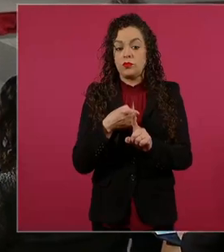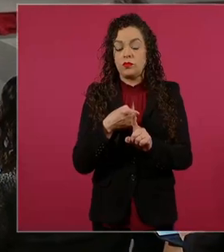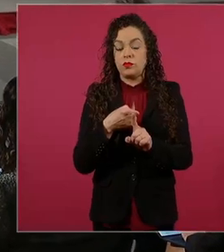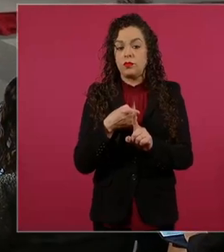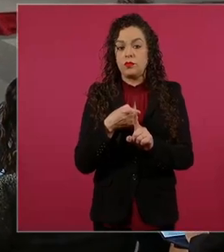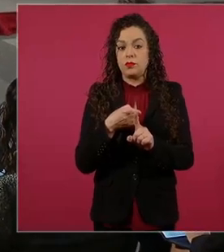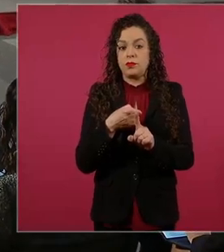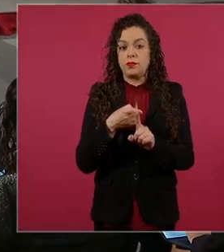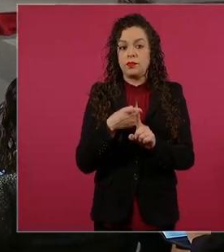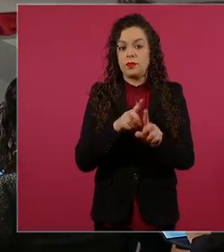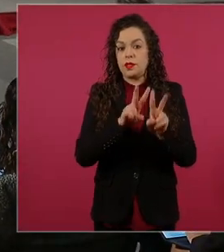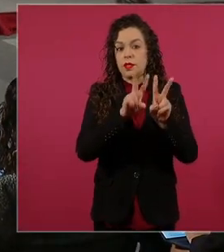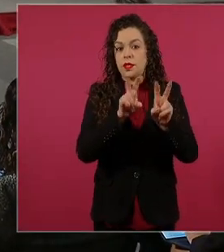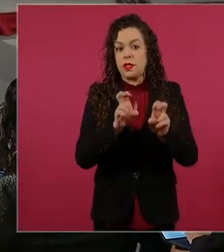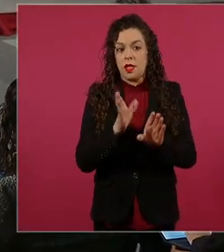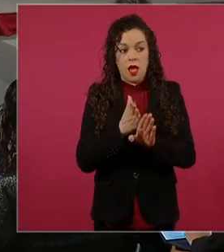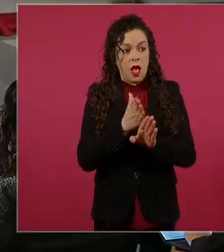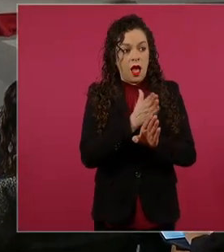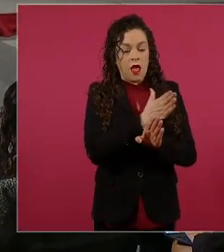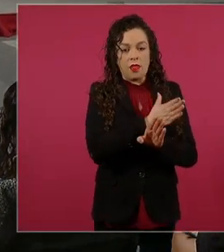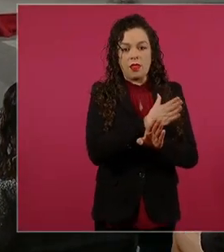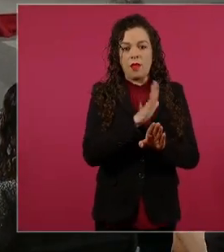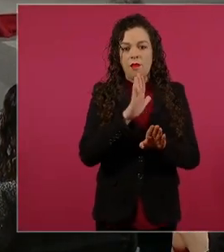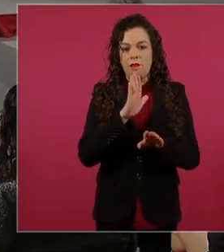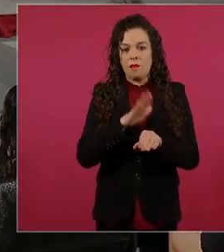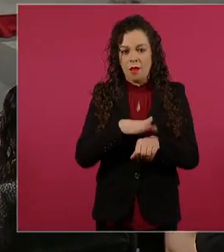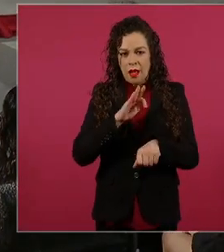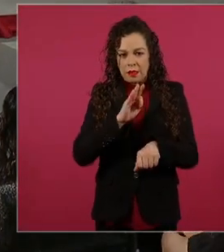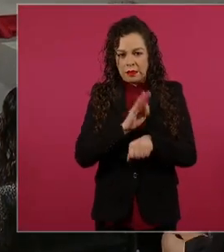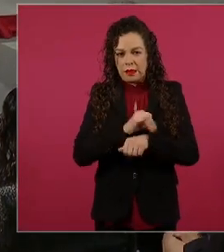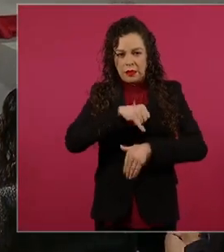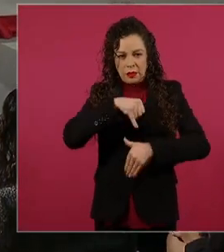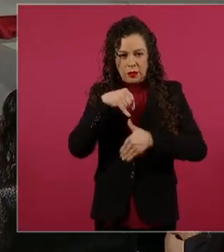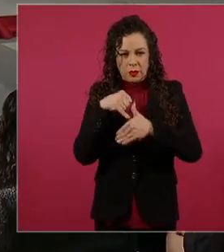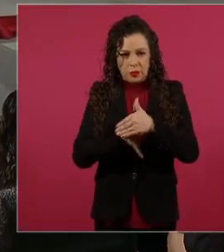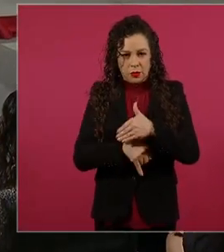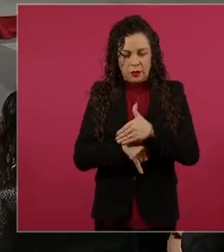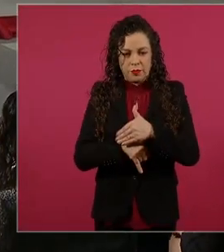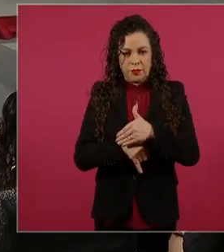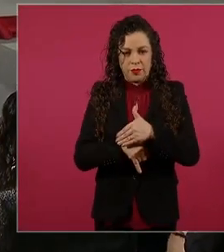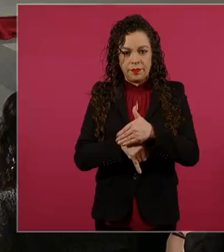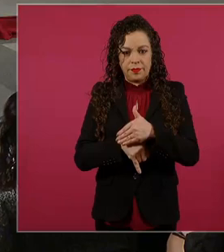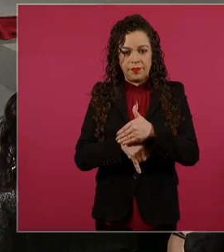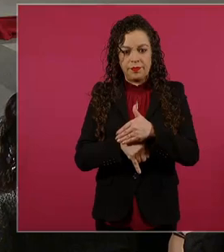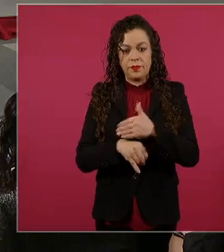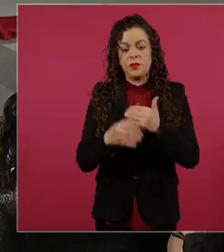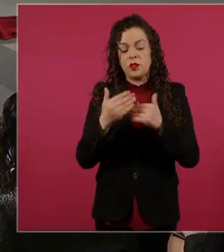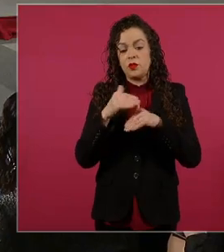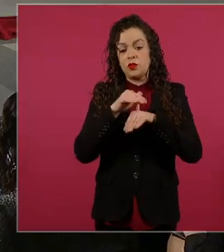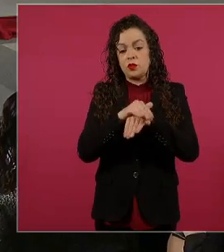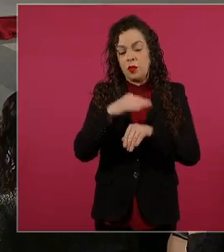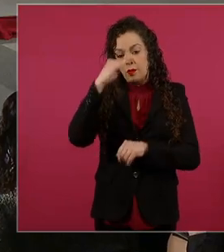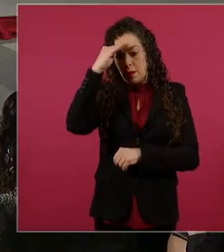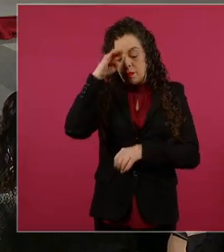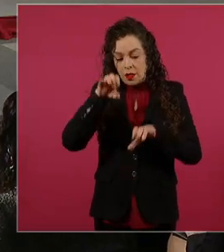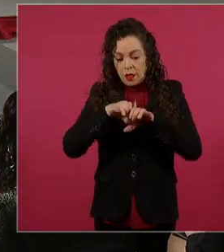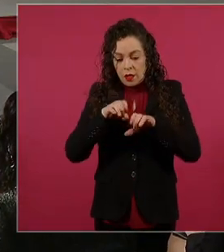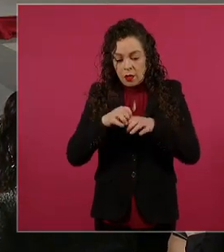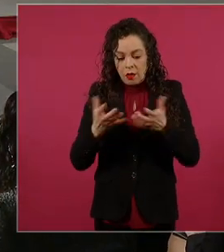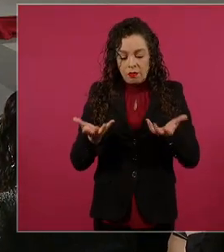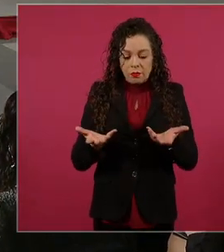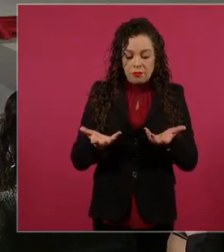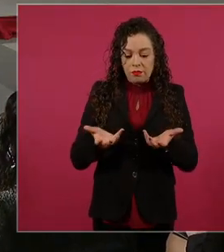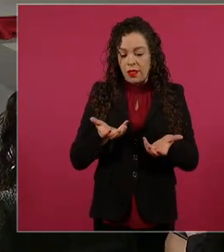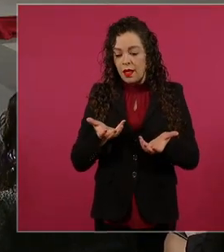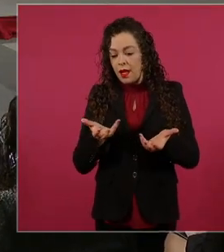temas. En general, como resultado de la política habitacional encabezada